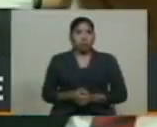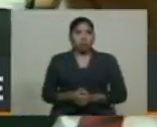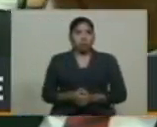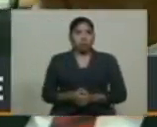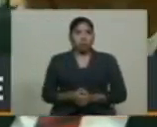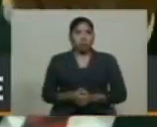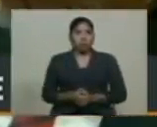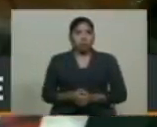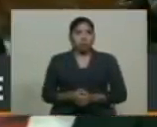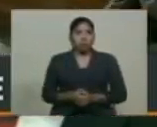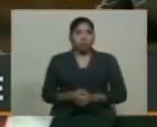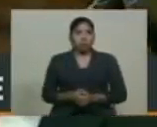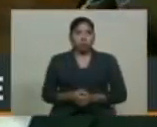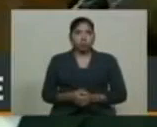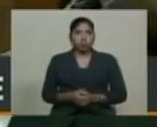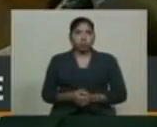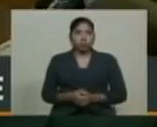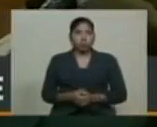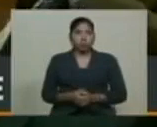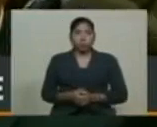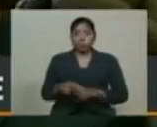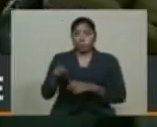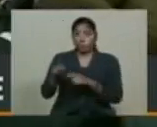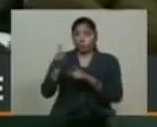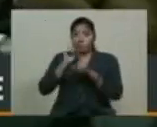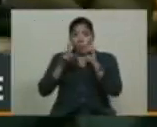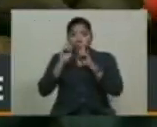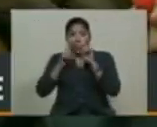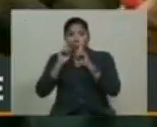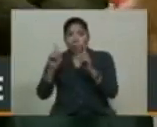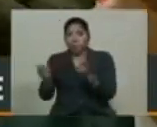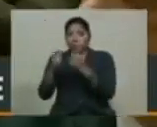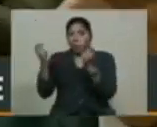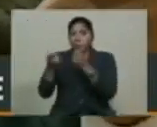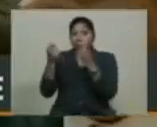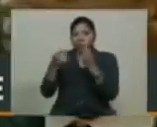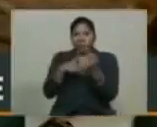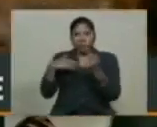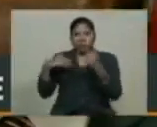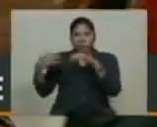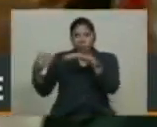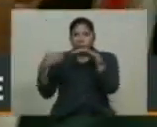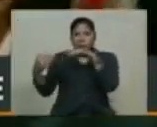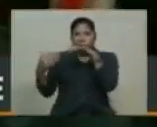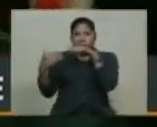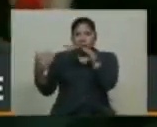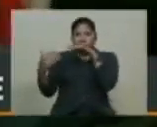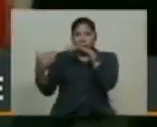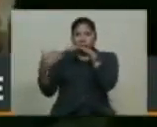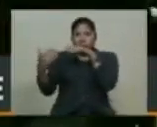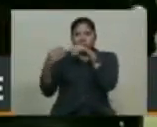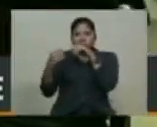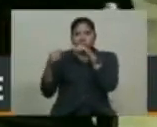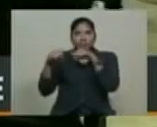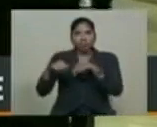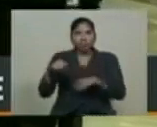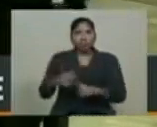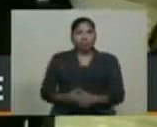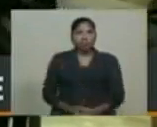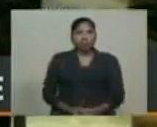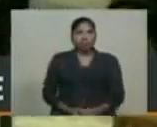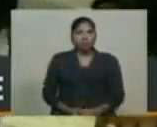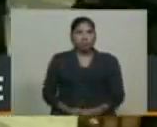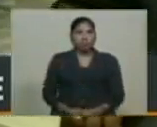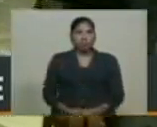agresiones. A las mentiras y a la propaganda de guerra de la realista Gaceta de Caracas, hoy la